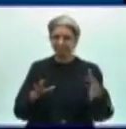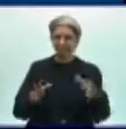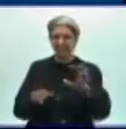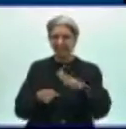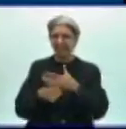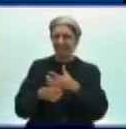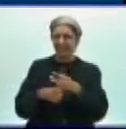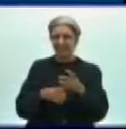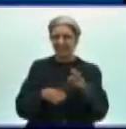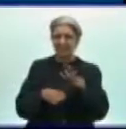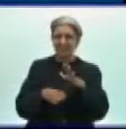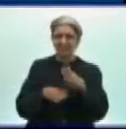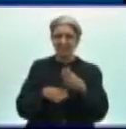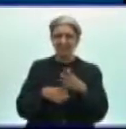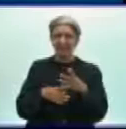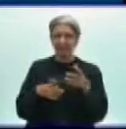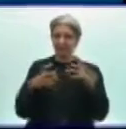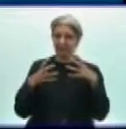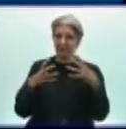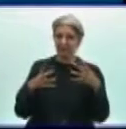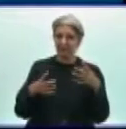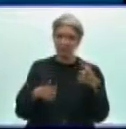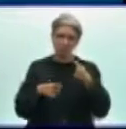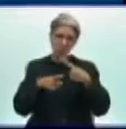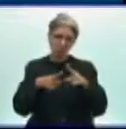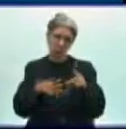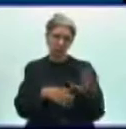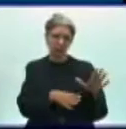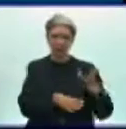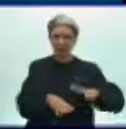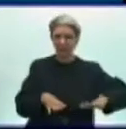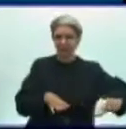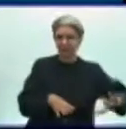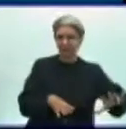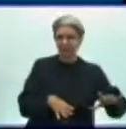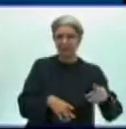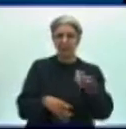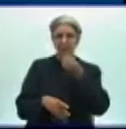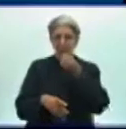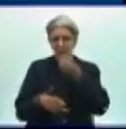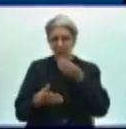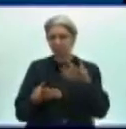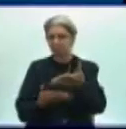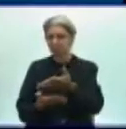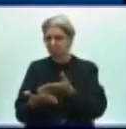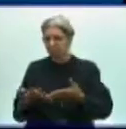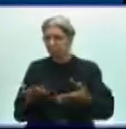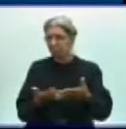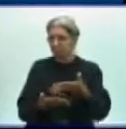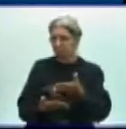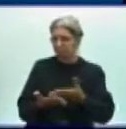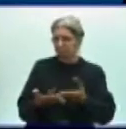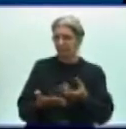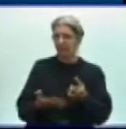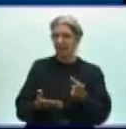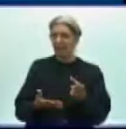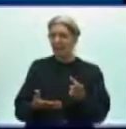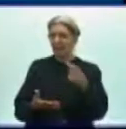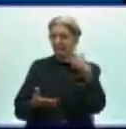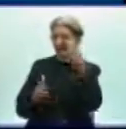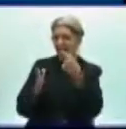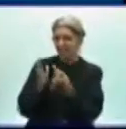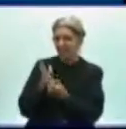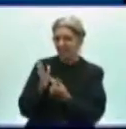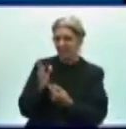difiere significativamente de otro espacio, pero que a su vez puede compartir con este sus características